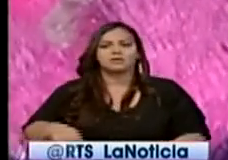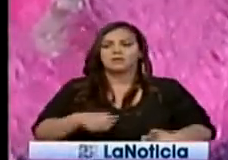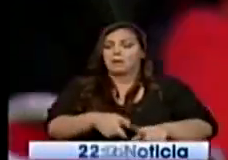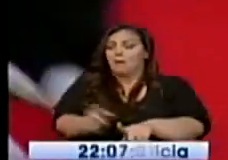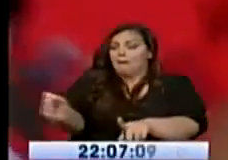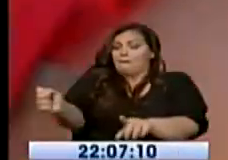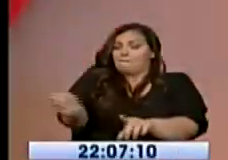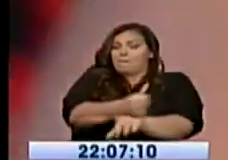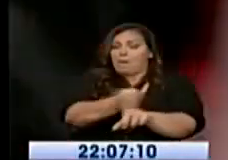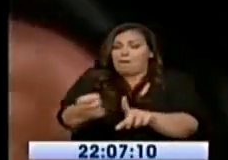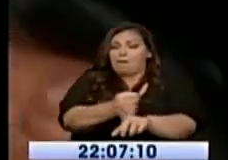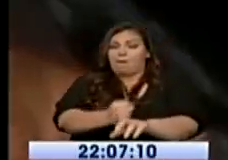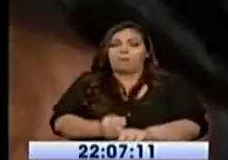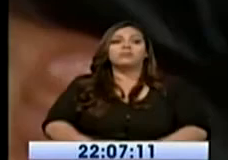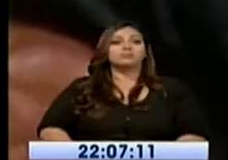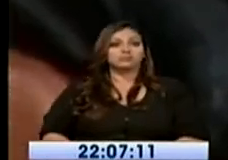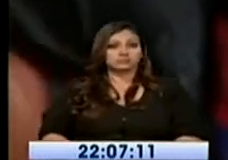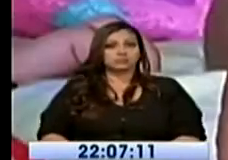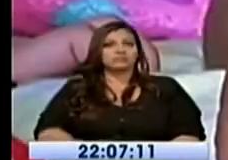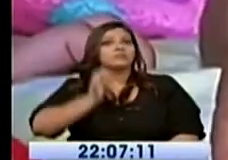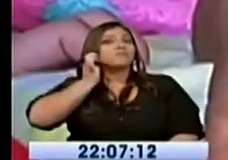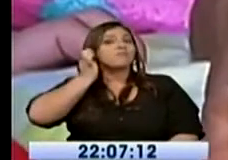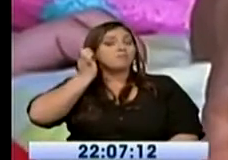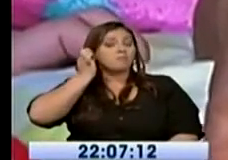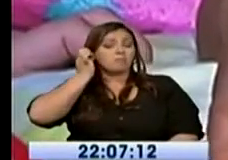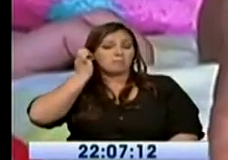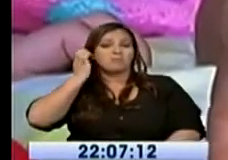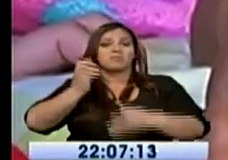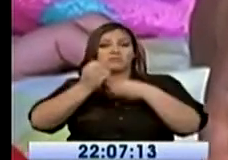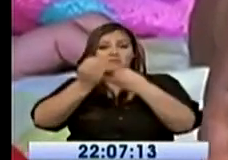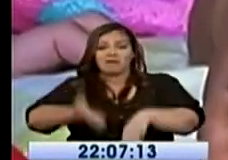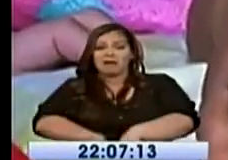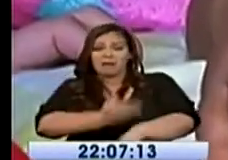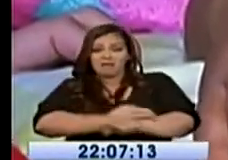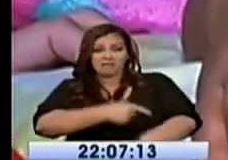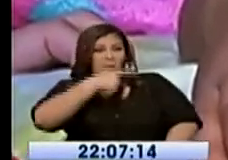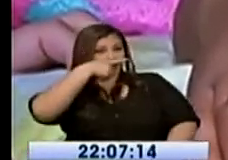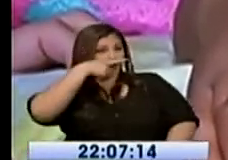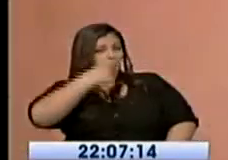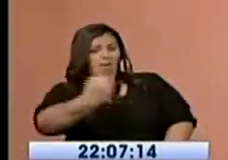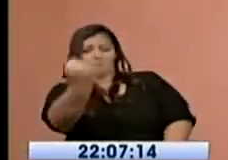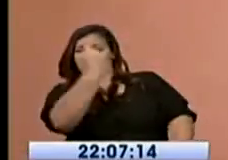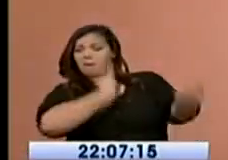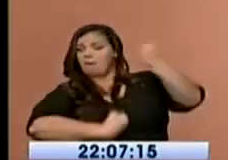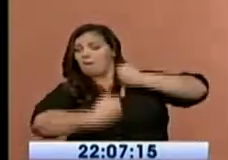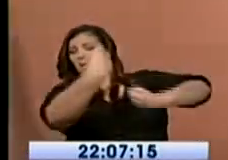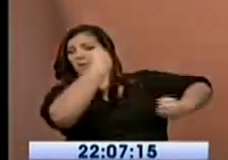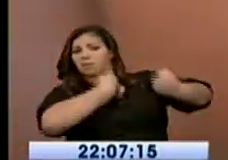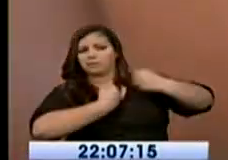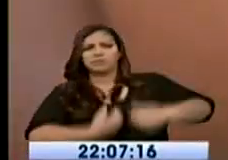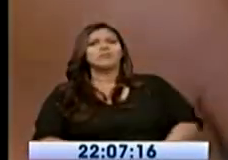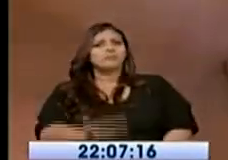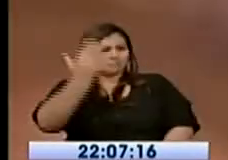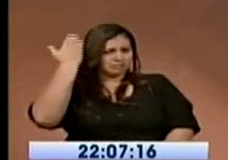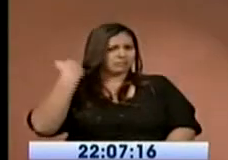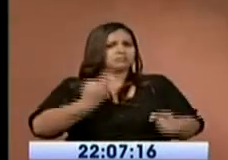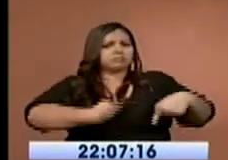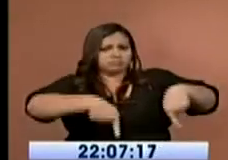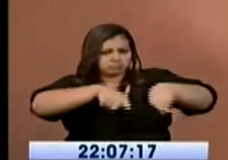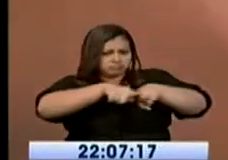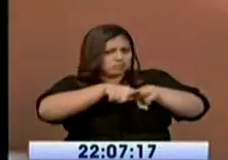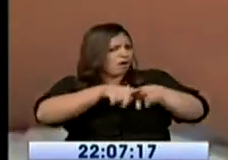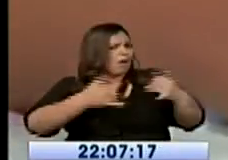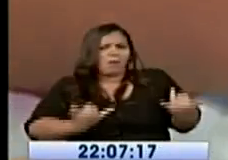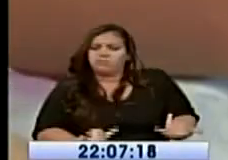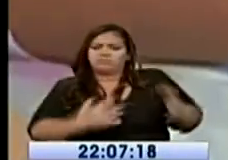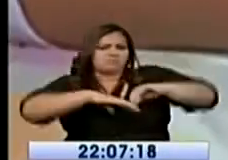Convaleciendo aún por los golpes, esta mujer cuenta haber sido víctima de una salvaje agresión por parte de su ex conviviente. Dice